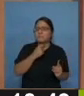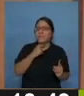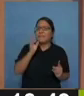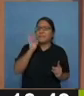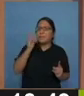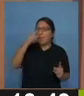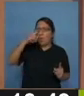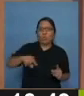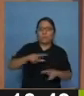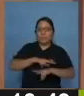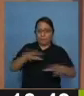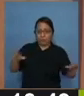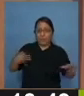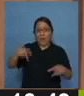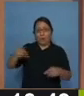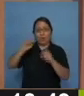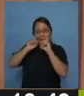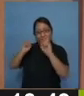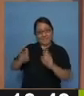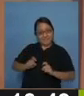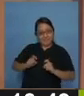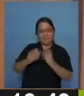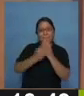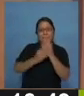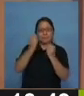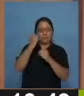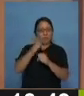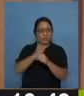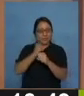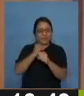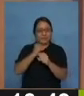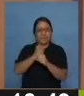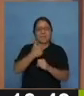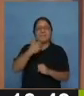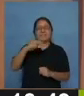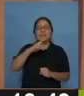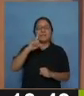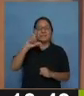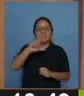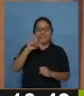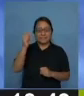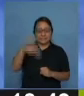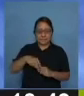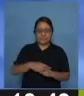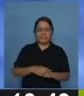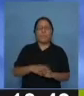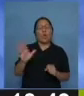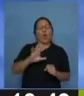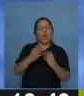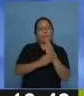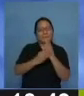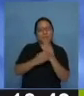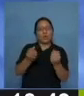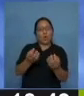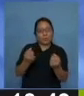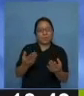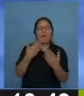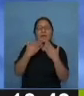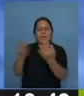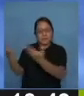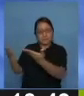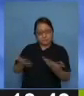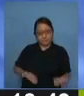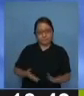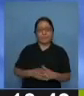novedades. Nos visita aquí en nuestros estudios el ministro de Trabajo, Gaspar Santillán. Ministro, ¿cómo le va? Muy buenas tardes, gracias por venir. Muy